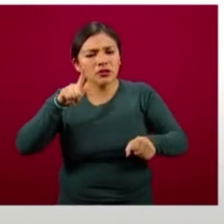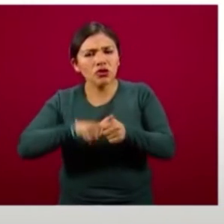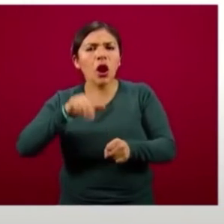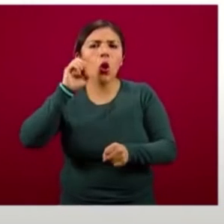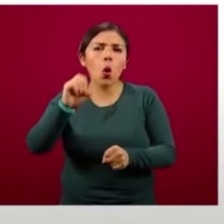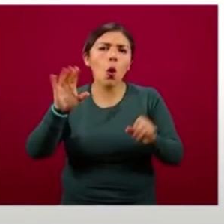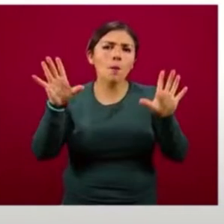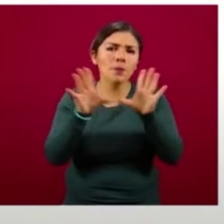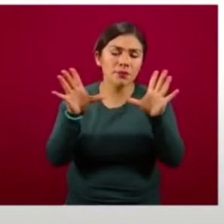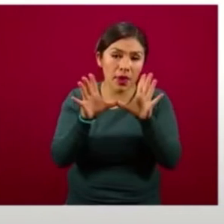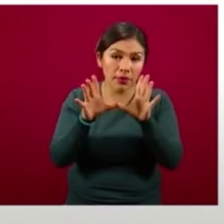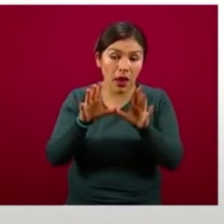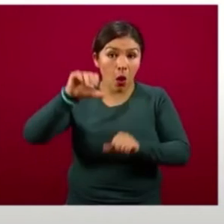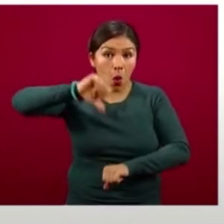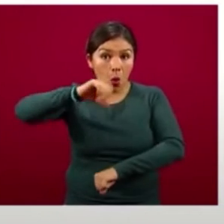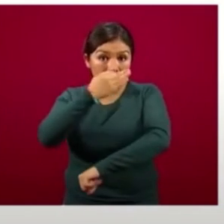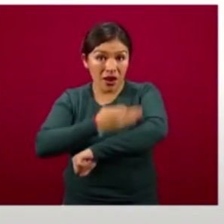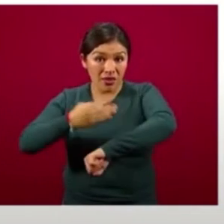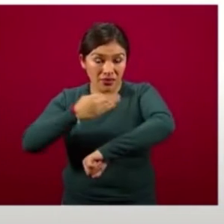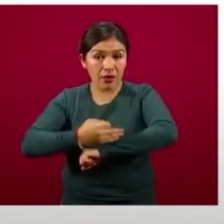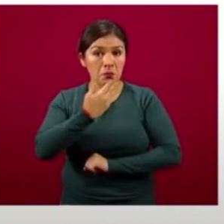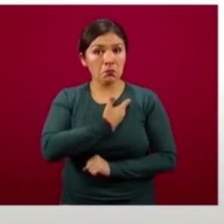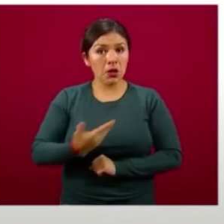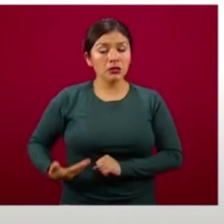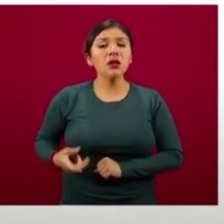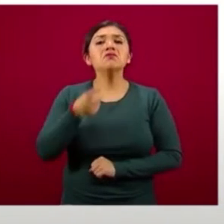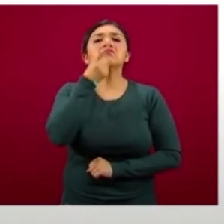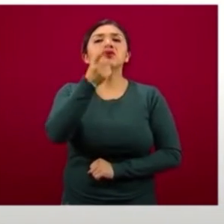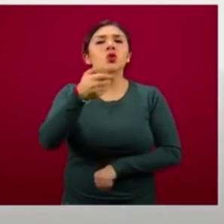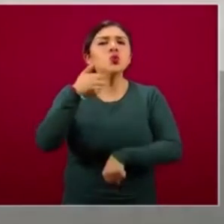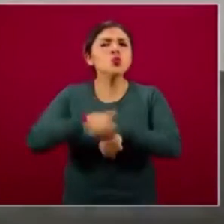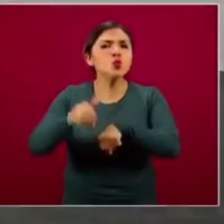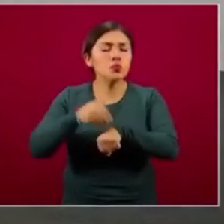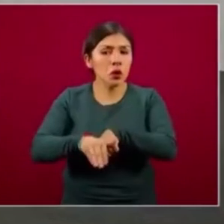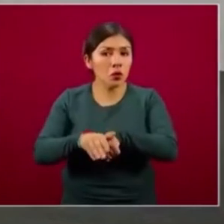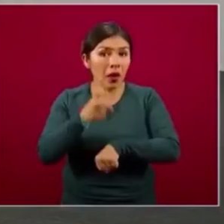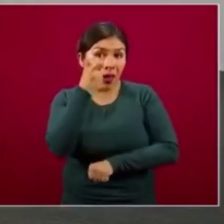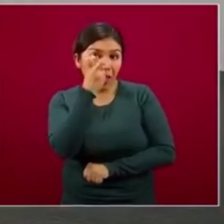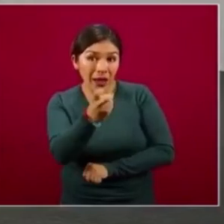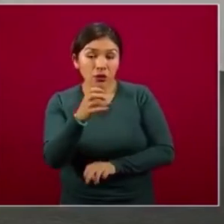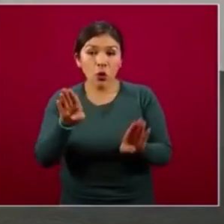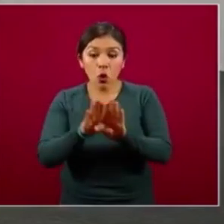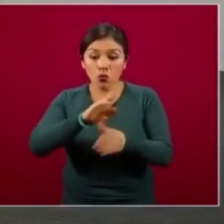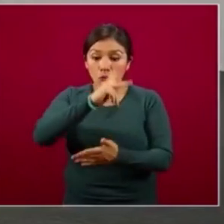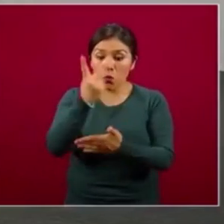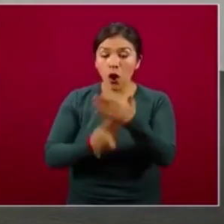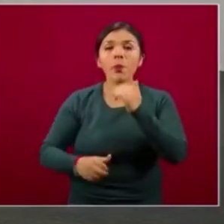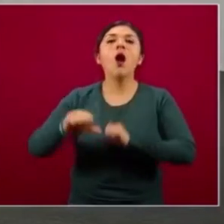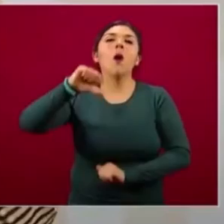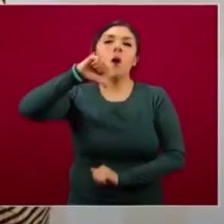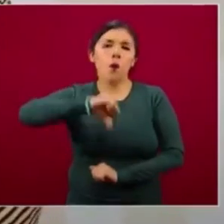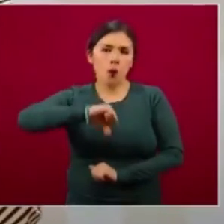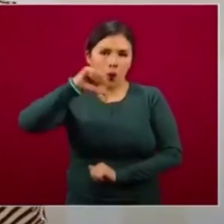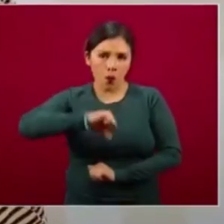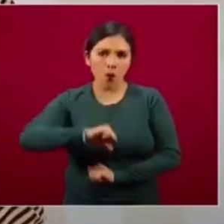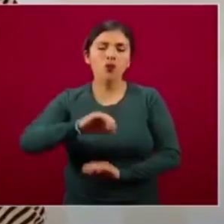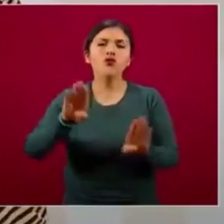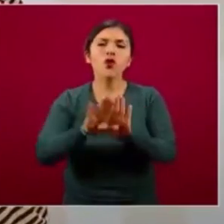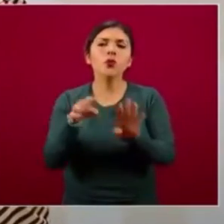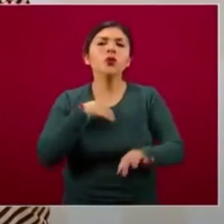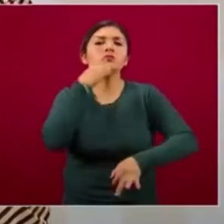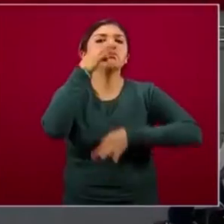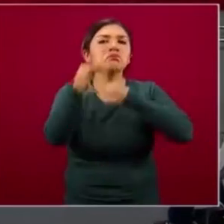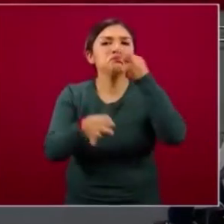vivienda. Esta tarde el presidente daba unas cifras y lo que corresponde a este programa hoy, el avance que podemos